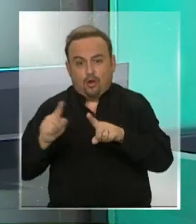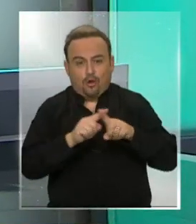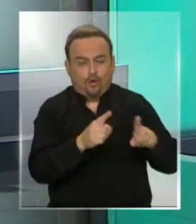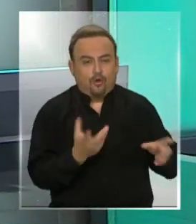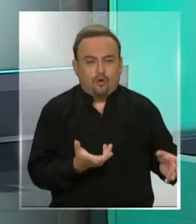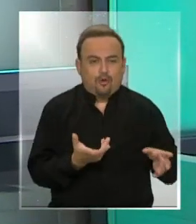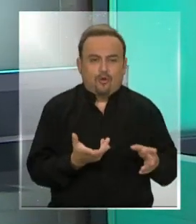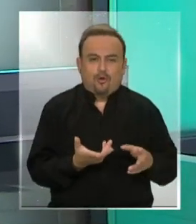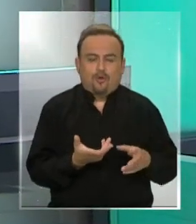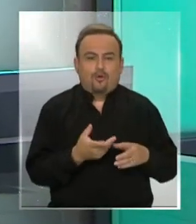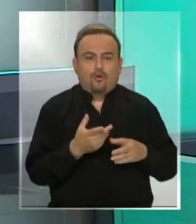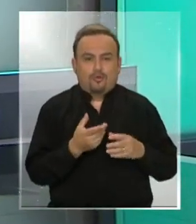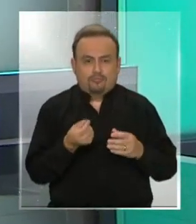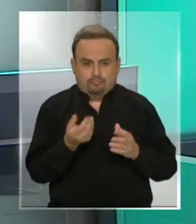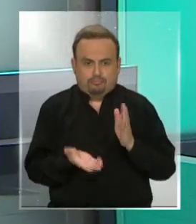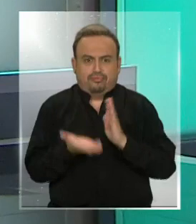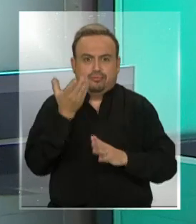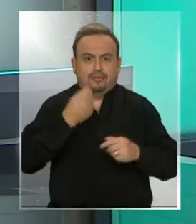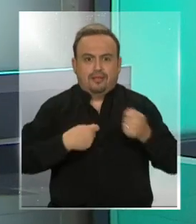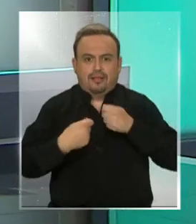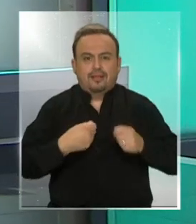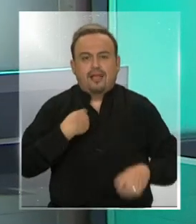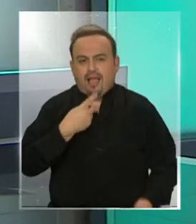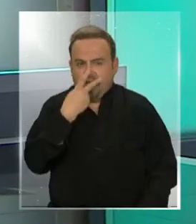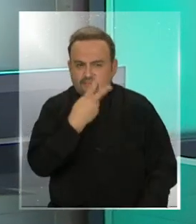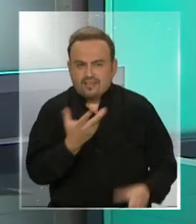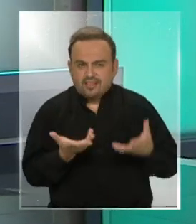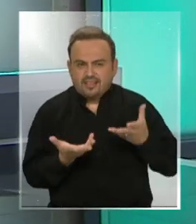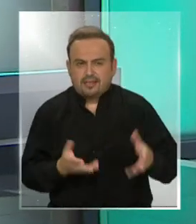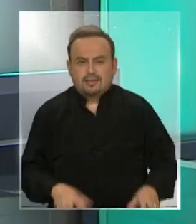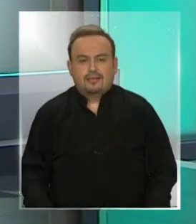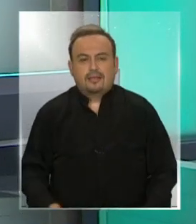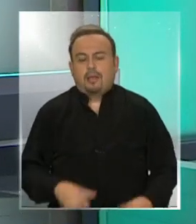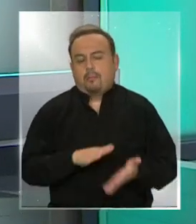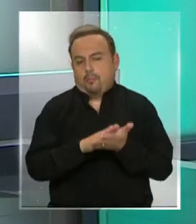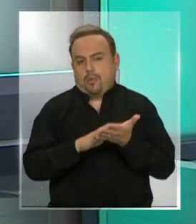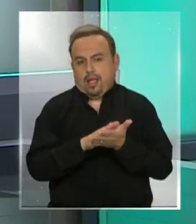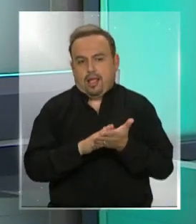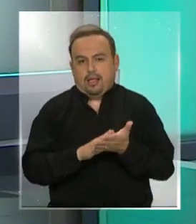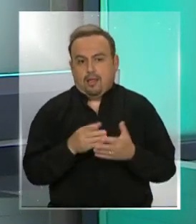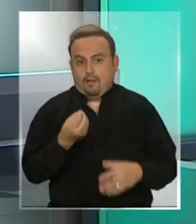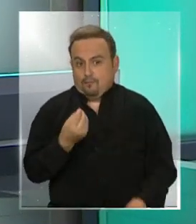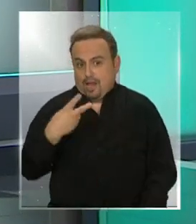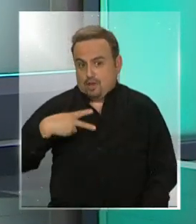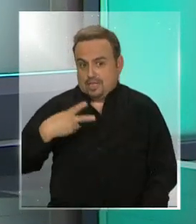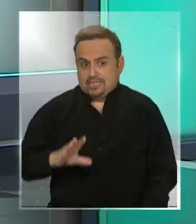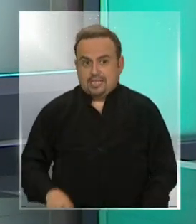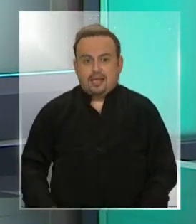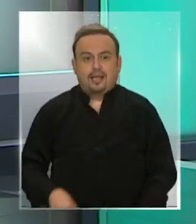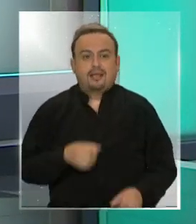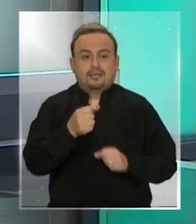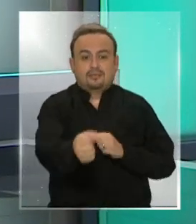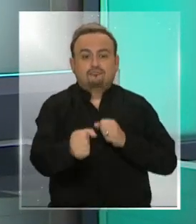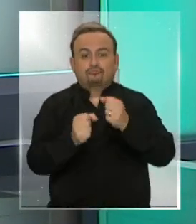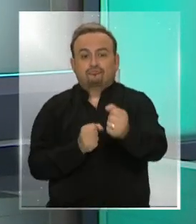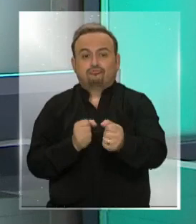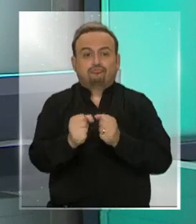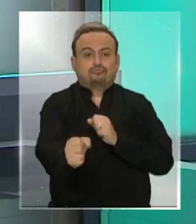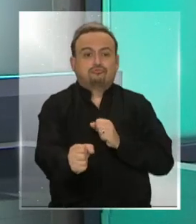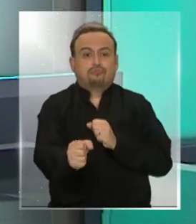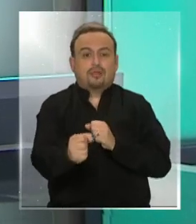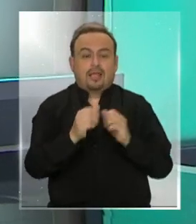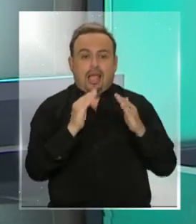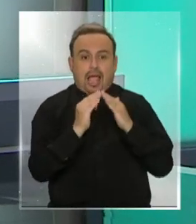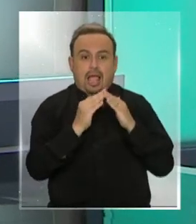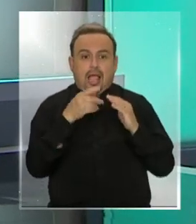tenido un fuerte aumento de sus ventas y las revisamos aquí en gráfica. Por ejemplo, y esto es una buena noticia, ¿no? Las máquinas para hacer ejercicio en